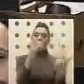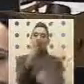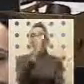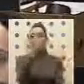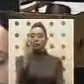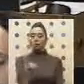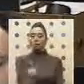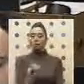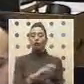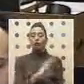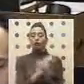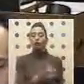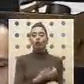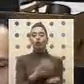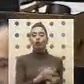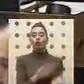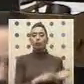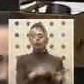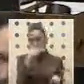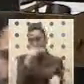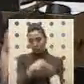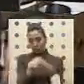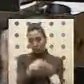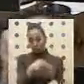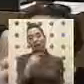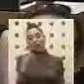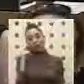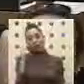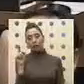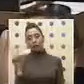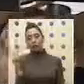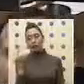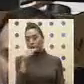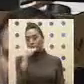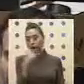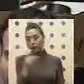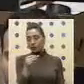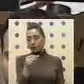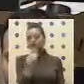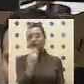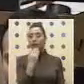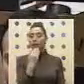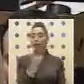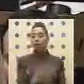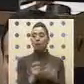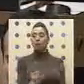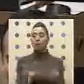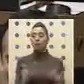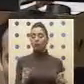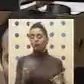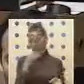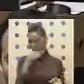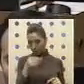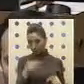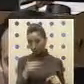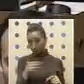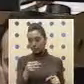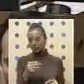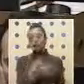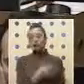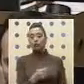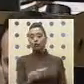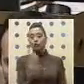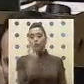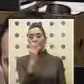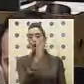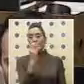total de la recaudación de este impuesto. Pero contra este argumento, señor presidente, también hay gente que dice que solo el